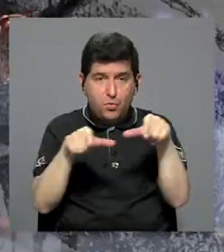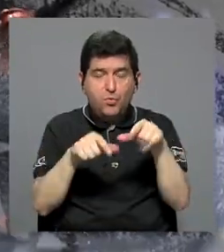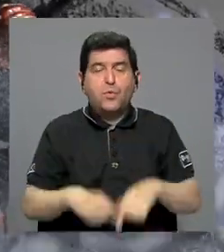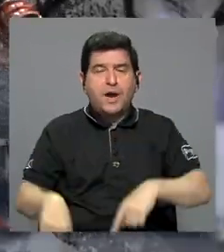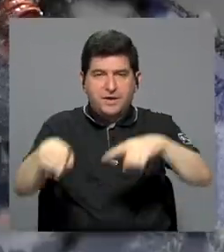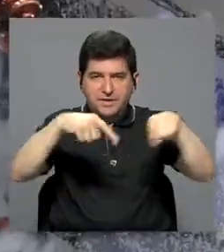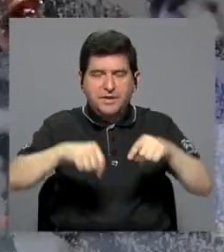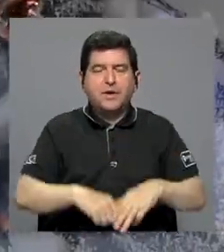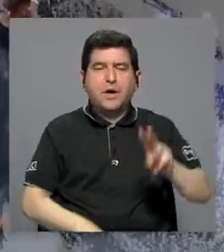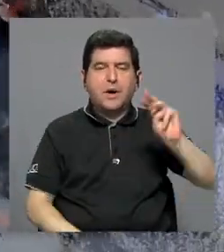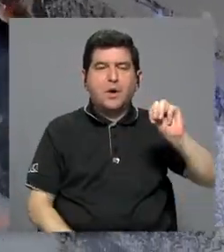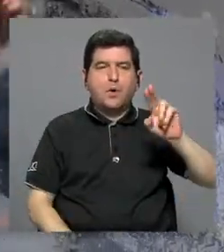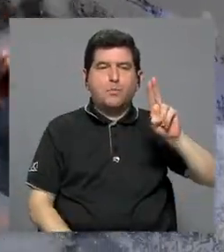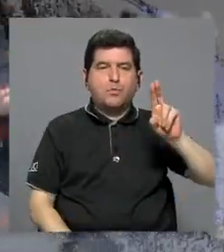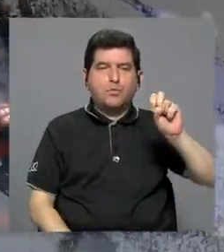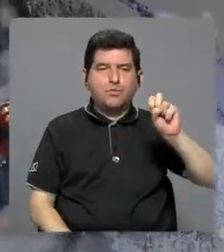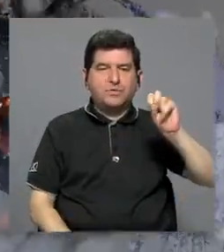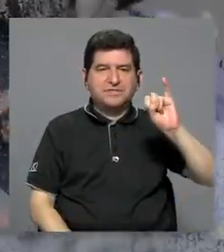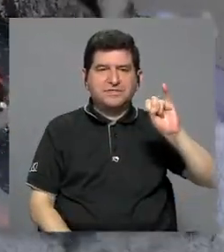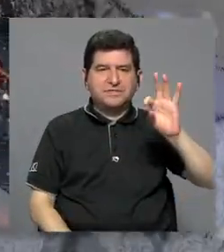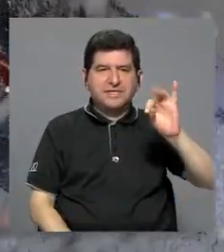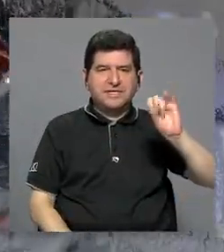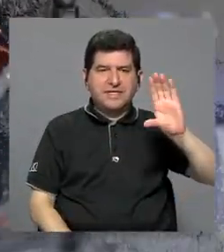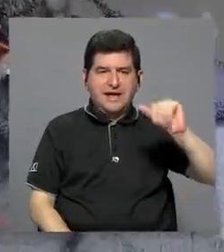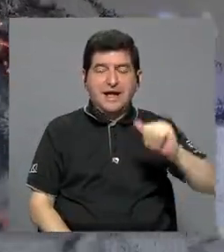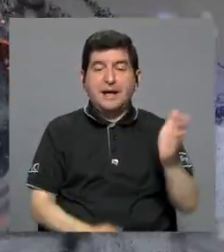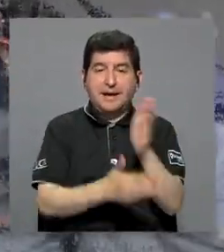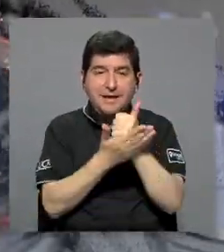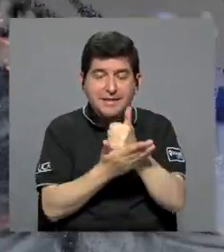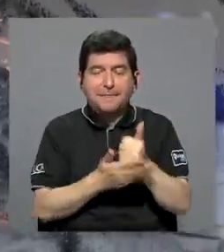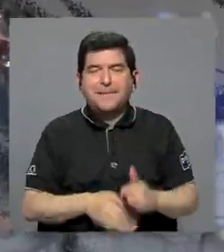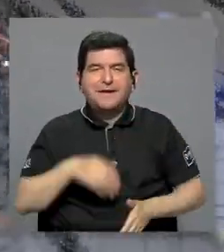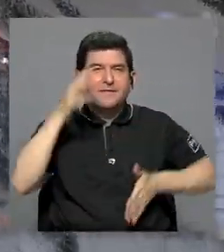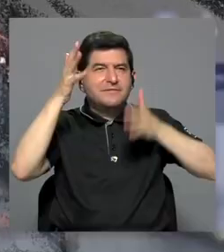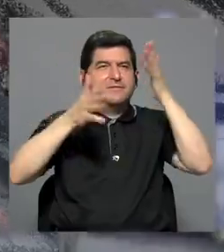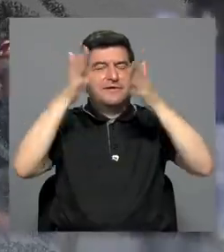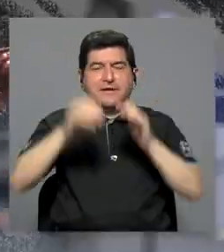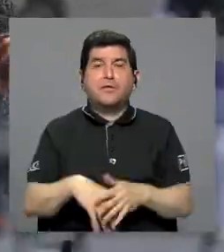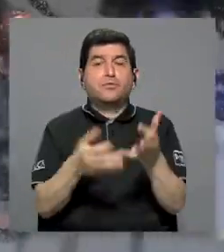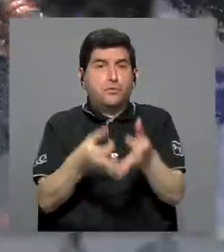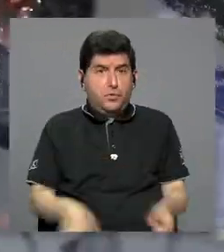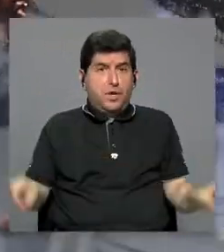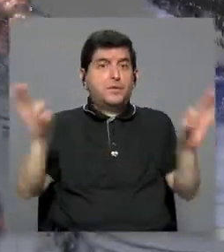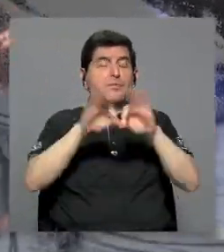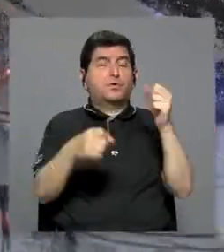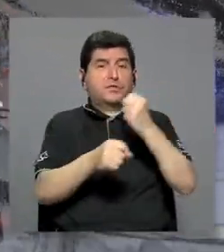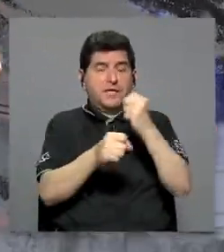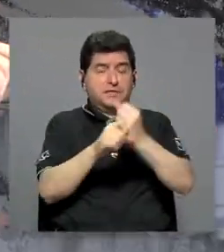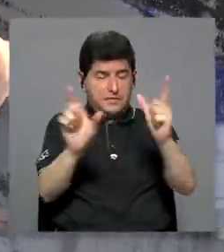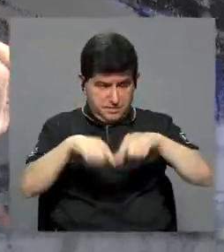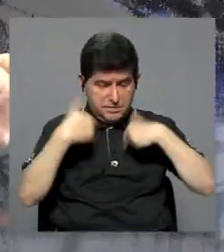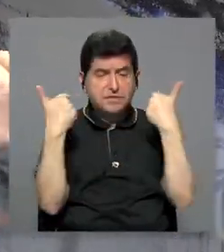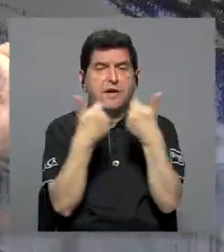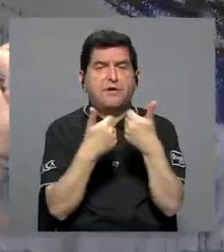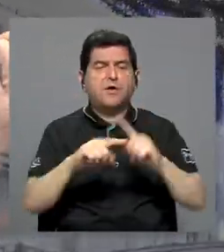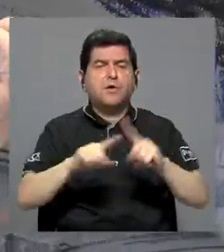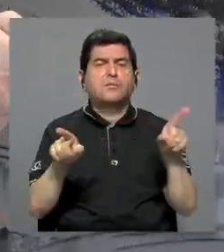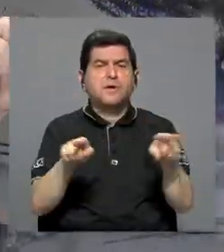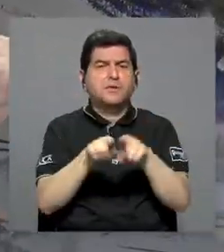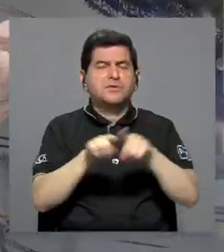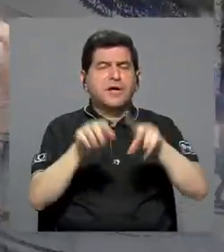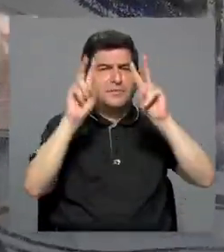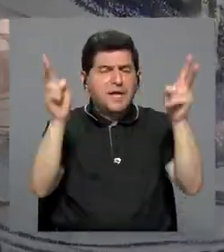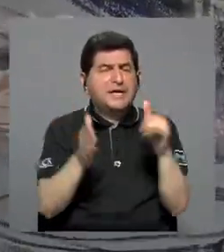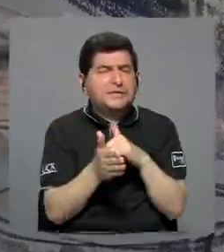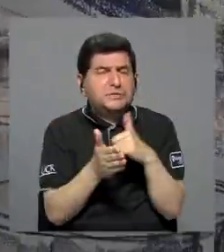Musitica. Entonces, yo creo que ese es el cuerpo de la parte creativa. Es importante, ¿no?, que es una obra construida en colectivo para tratar además un tema,